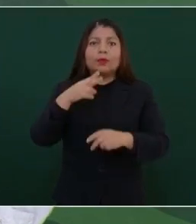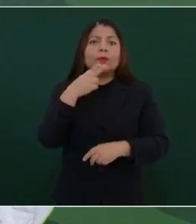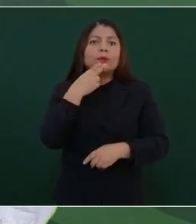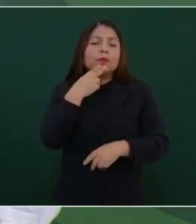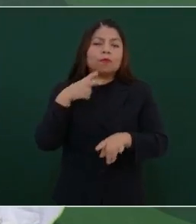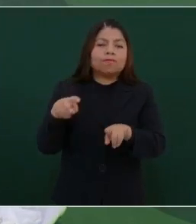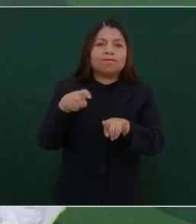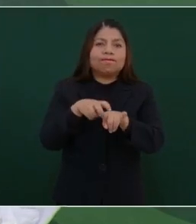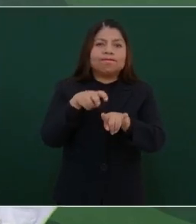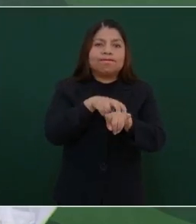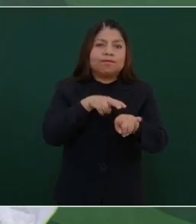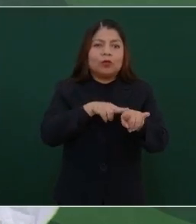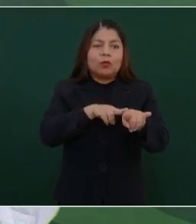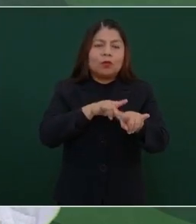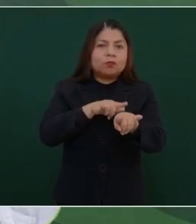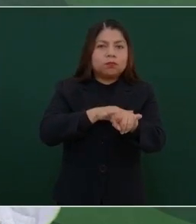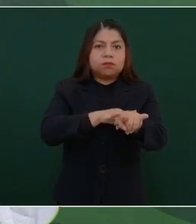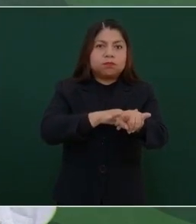Algo que